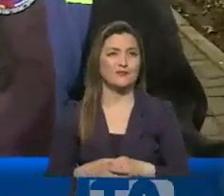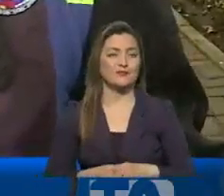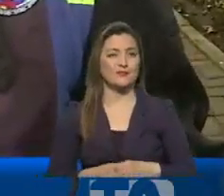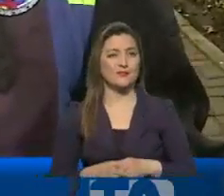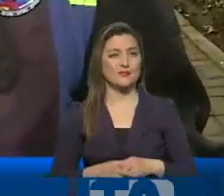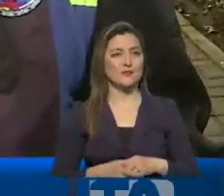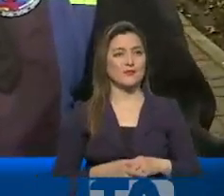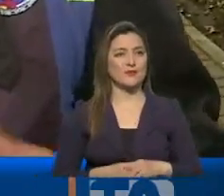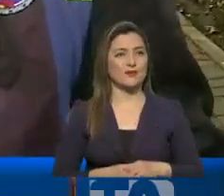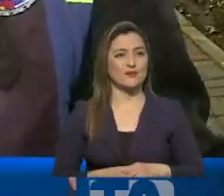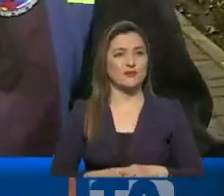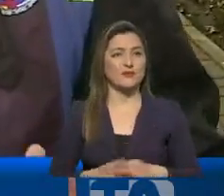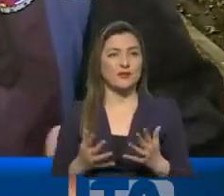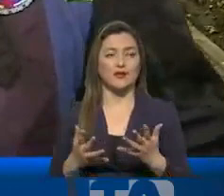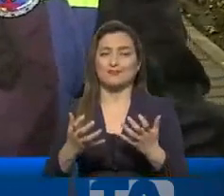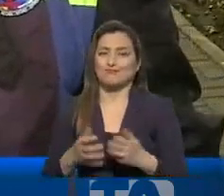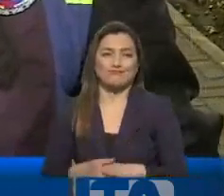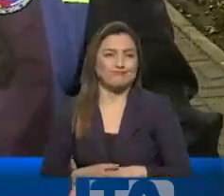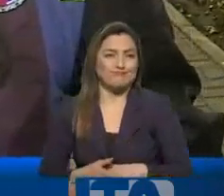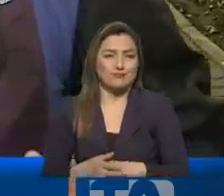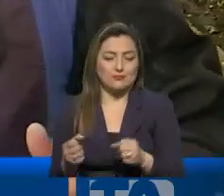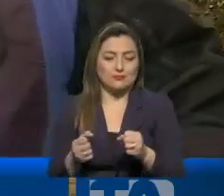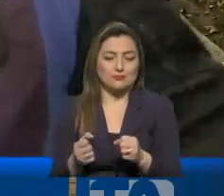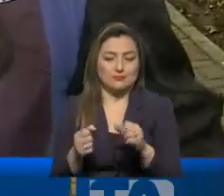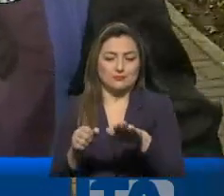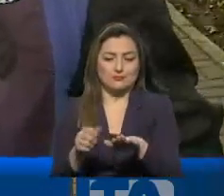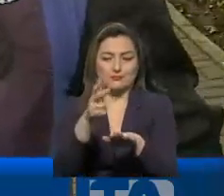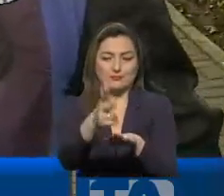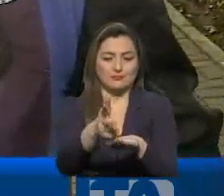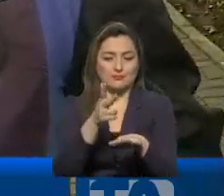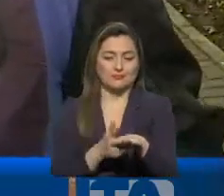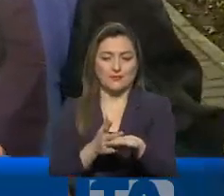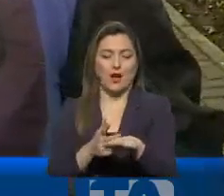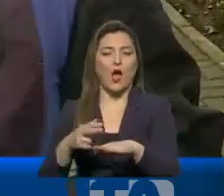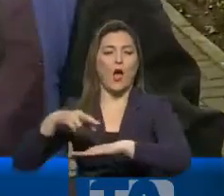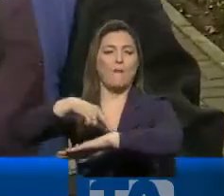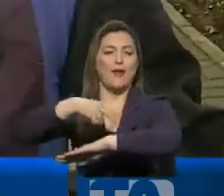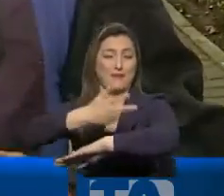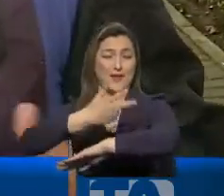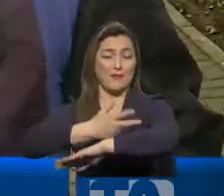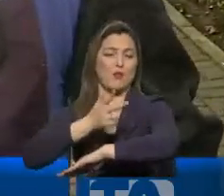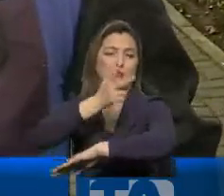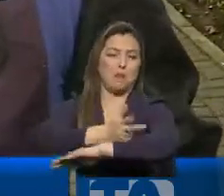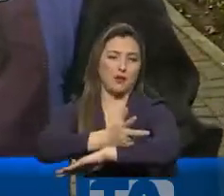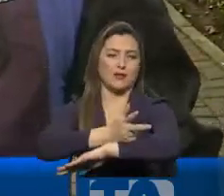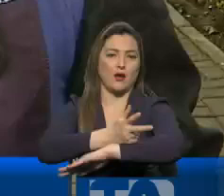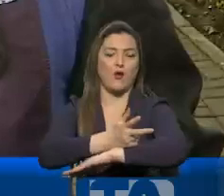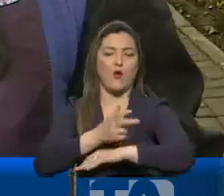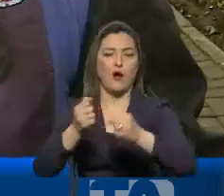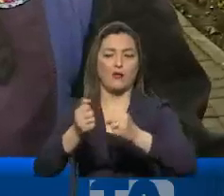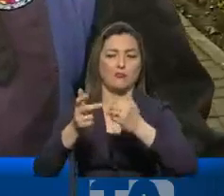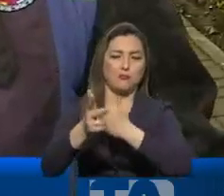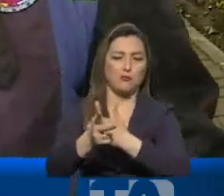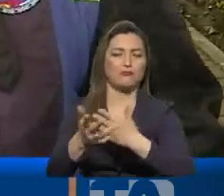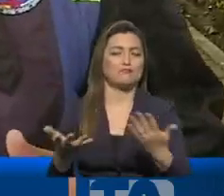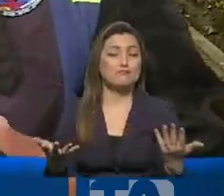querramos, sino porque realmente no existe otra forma, dejar nuestras motocicletas dentro de las veredas o inclusive corchando algún otro vehículo,